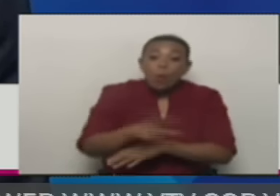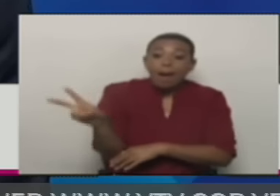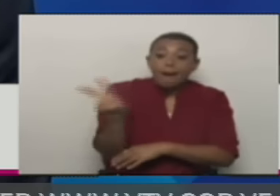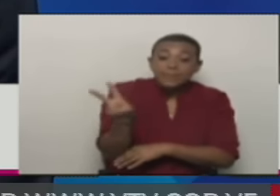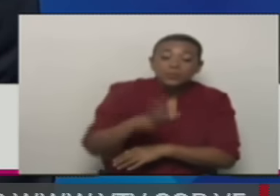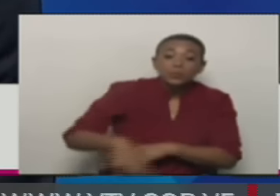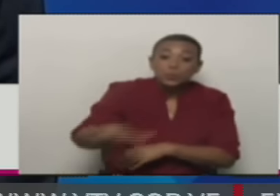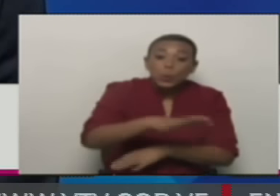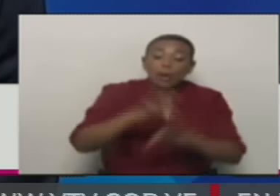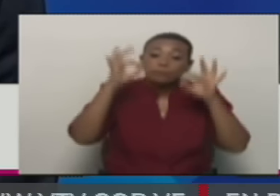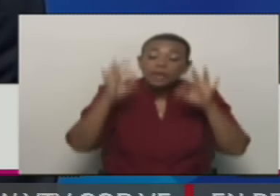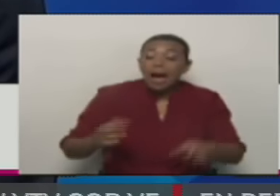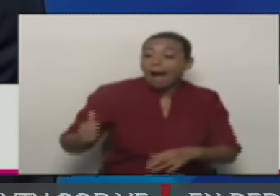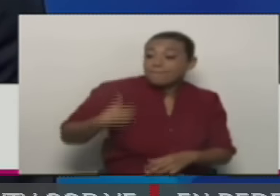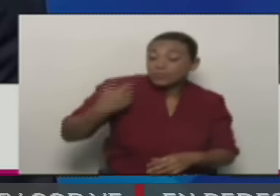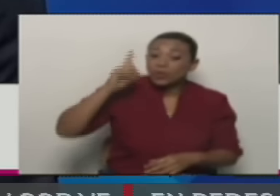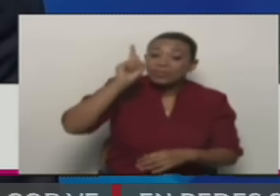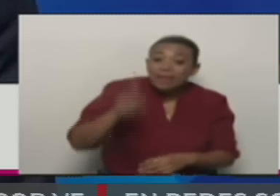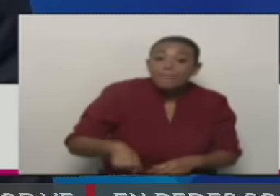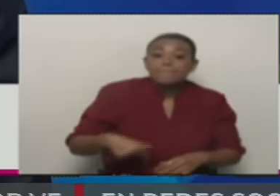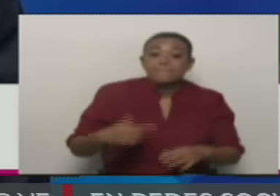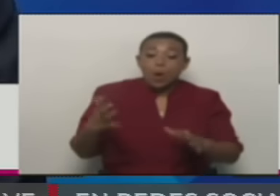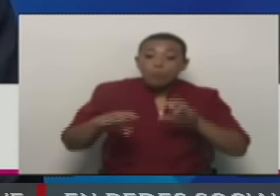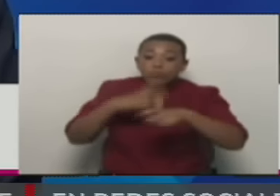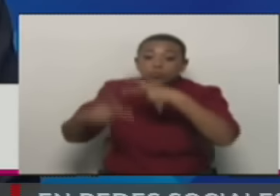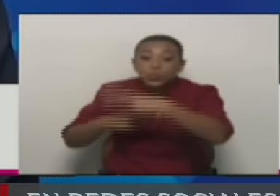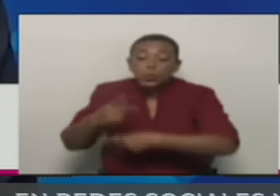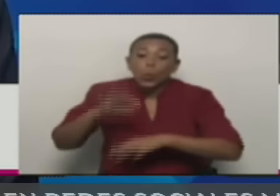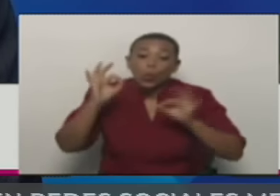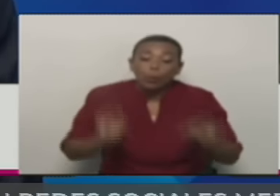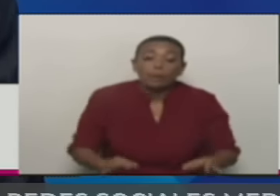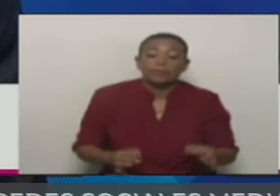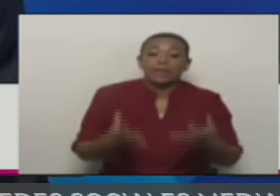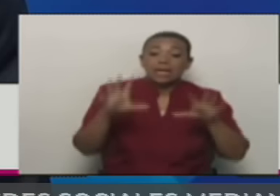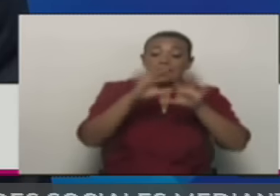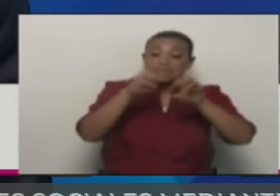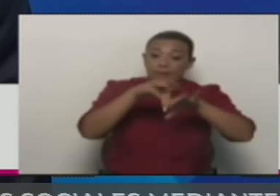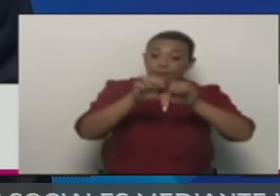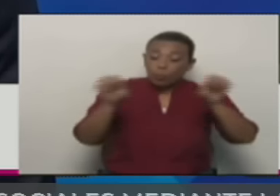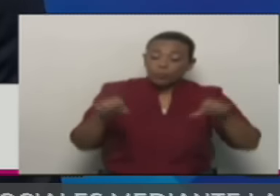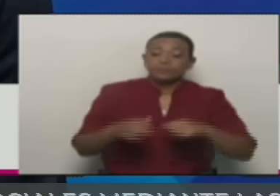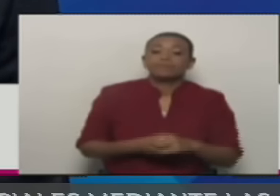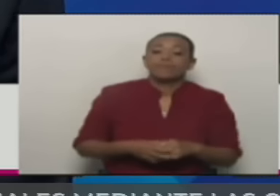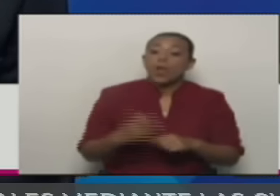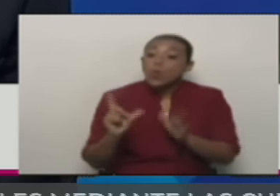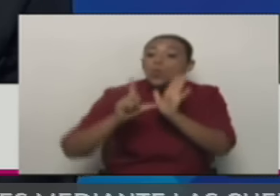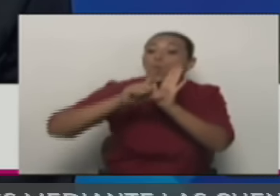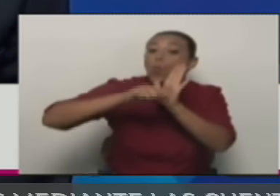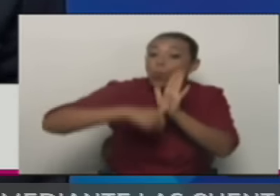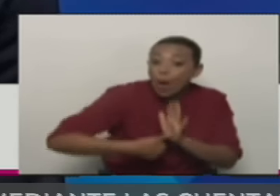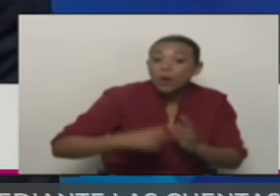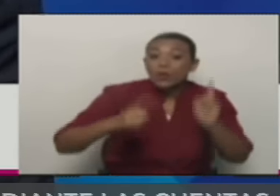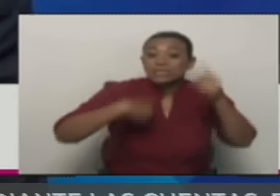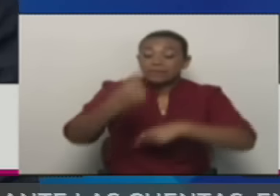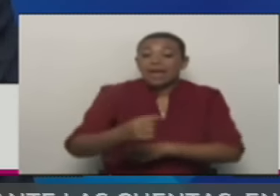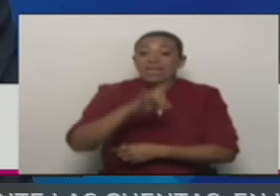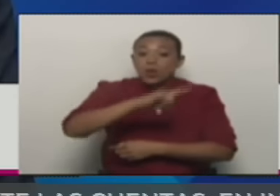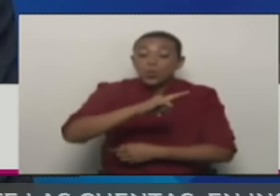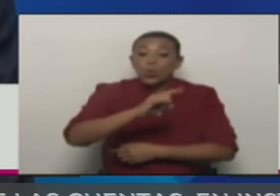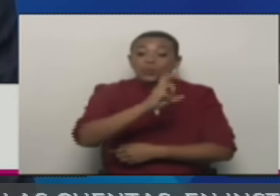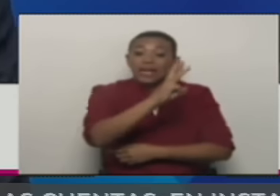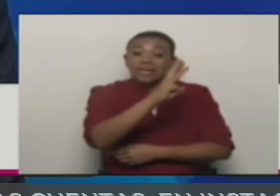el sistema educativo y aprovechando la planta profesoral que tiene el sistema educativo. Y luego, presidente, la semana del lunes